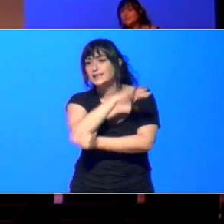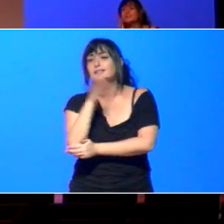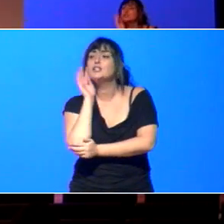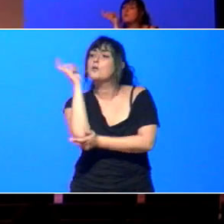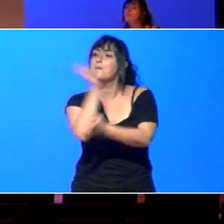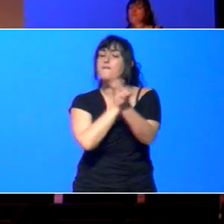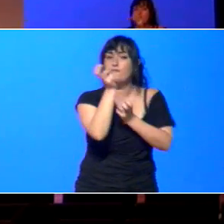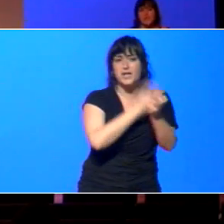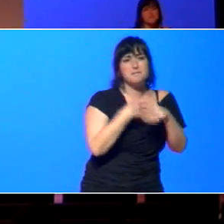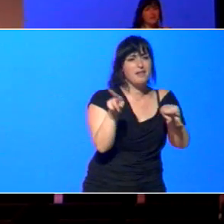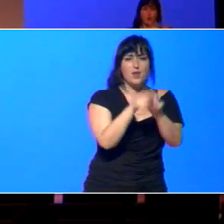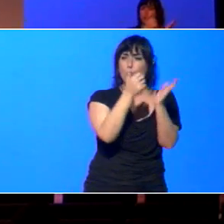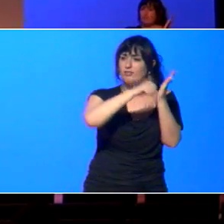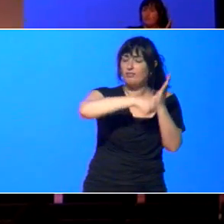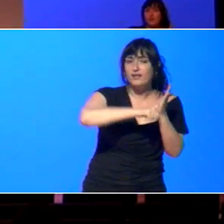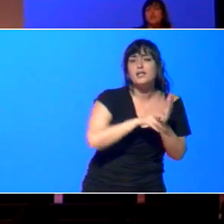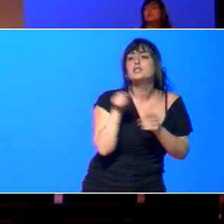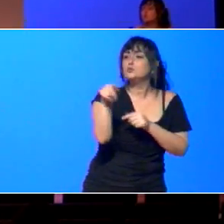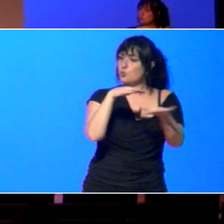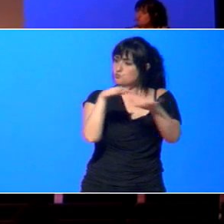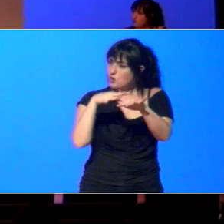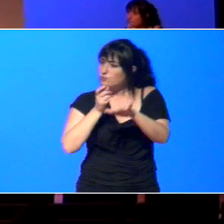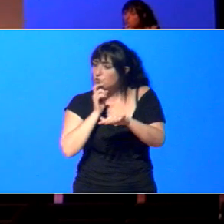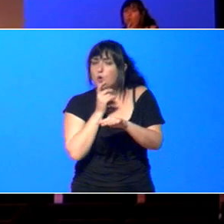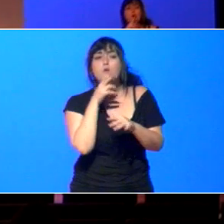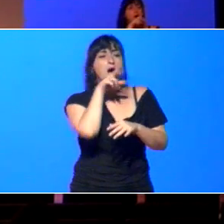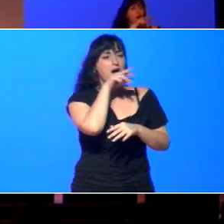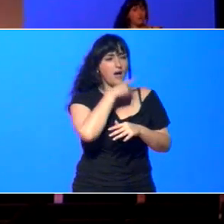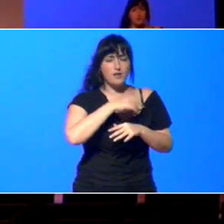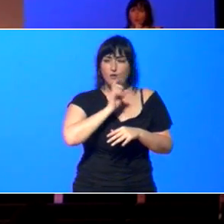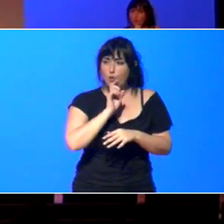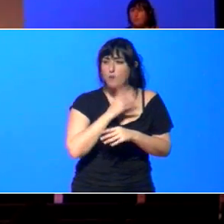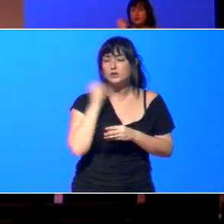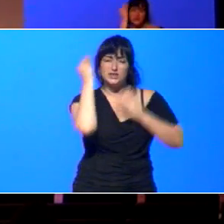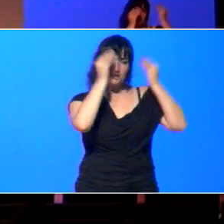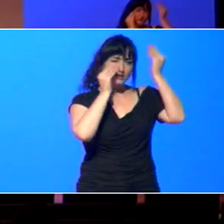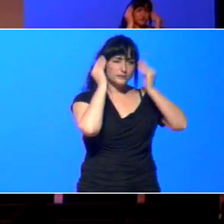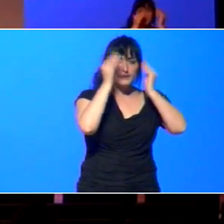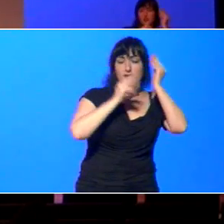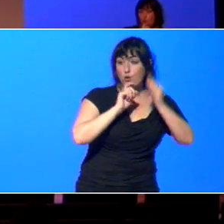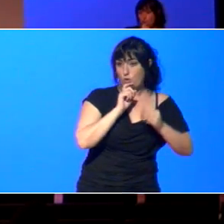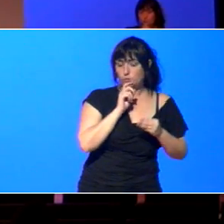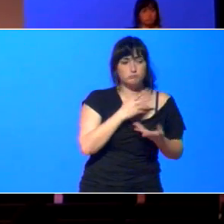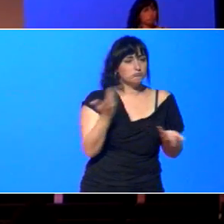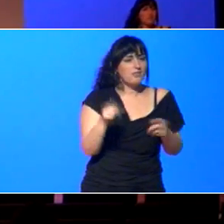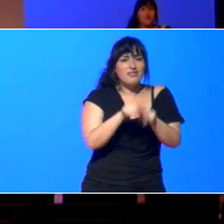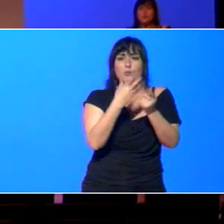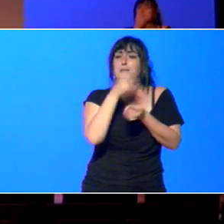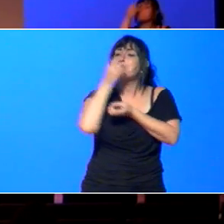identidad, ni de dónde es, ni cómo se mueve, ni cómo habla, ni cómo piensa, sino que será bienvenida y será